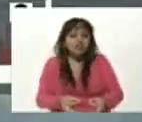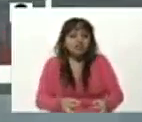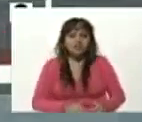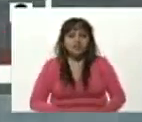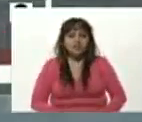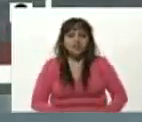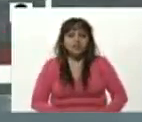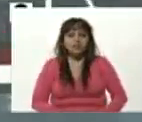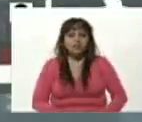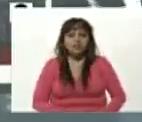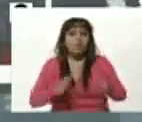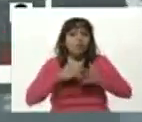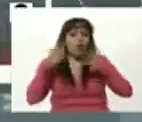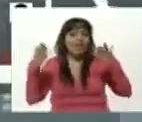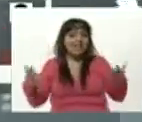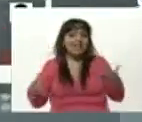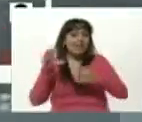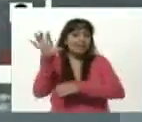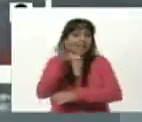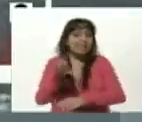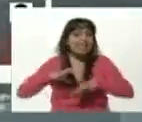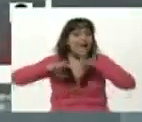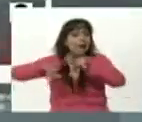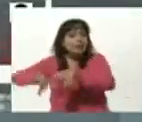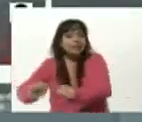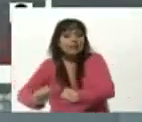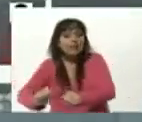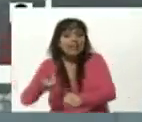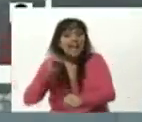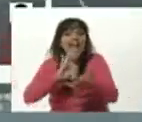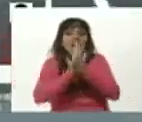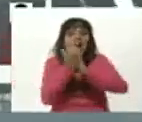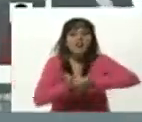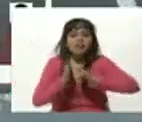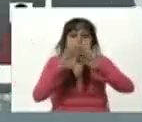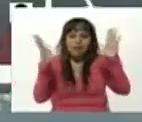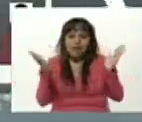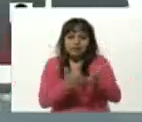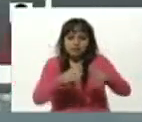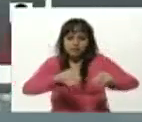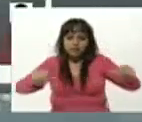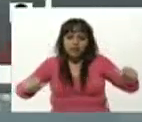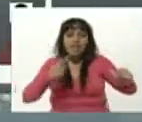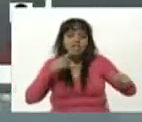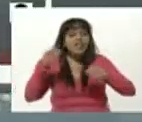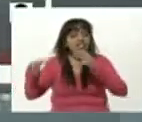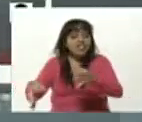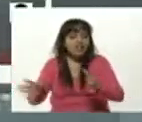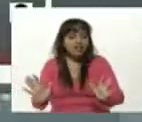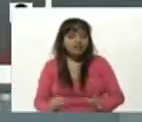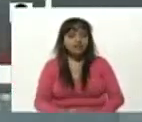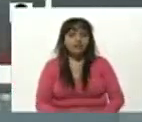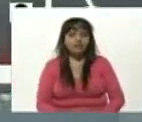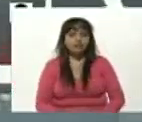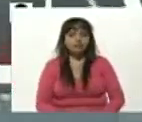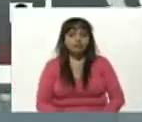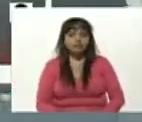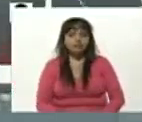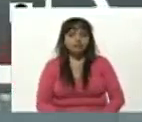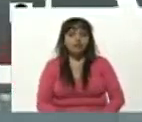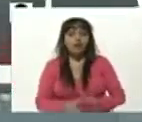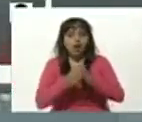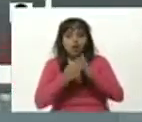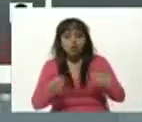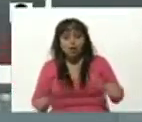parte de las grandes potencias capitalistas que han destruido el planeta. Esa es la verdad, la cava. La total